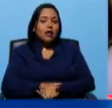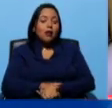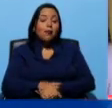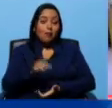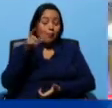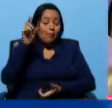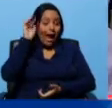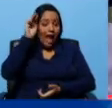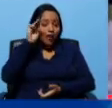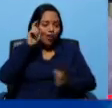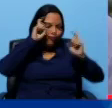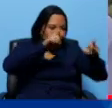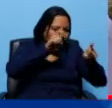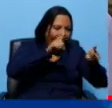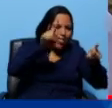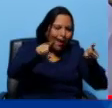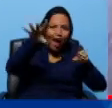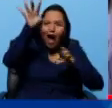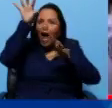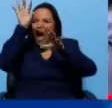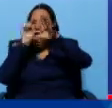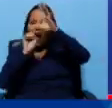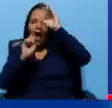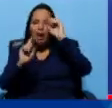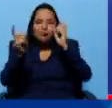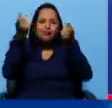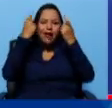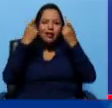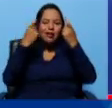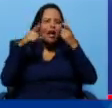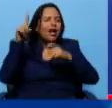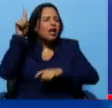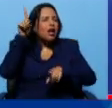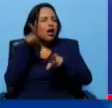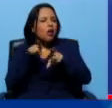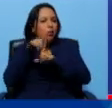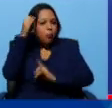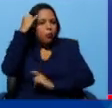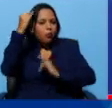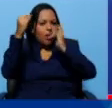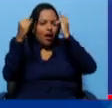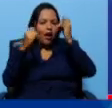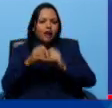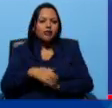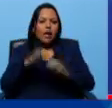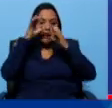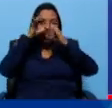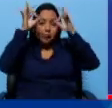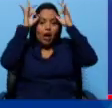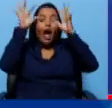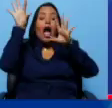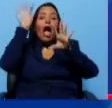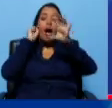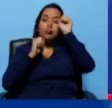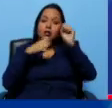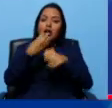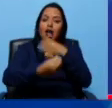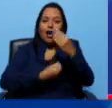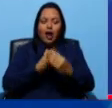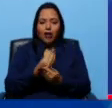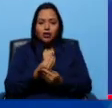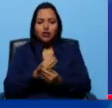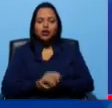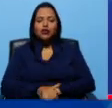forma. En la doctrina de Simón Rodríguez, aprender haciendo y